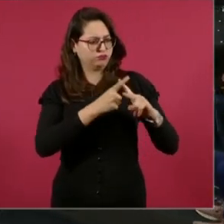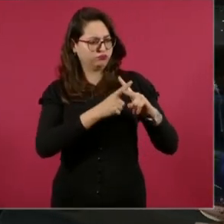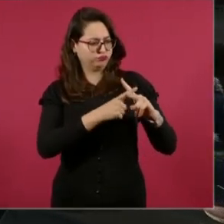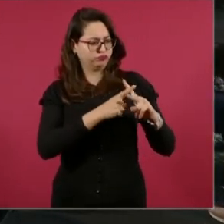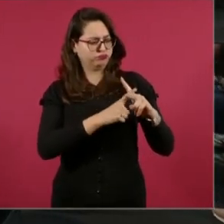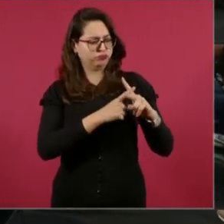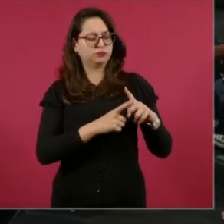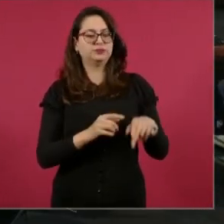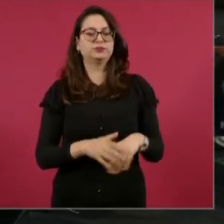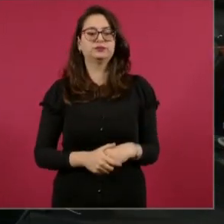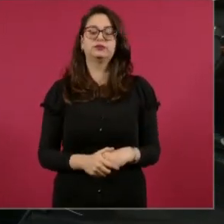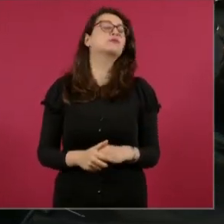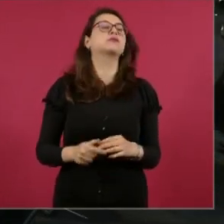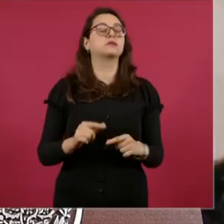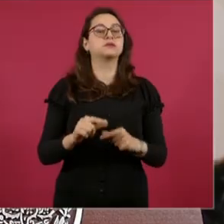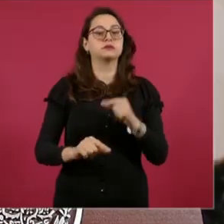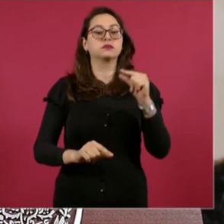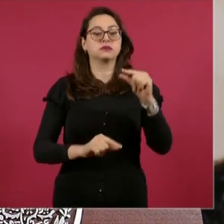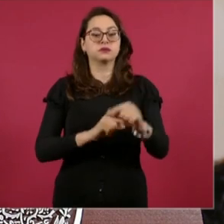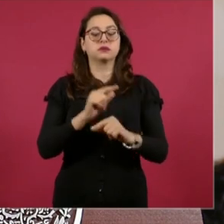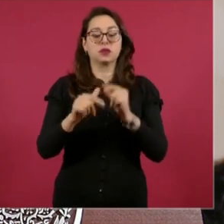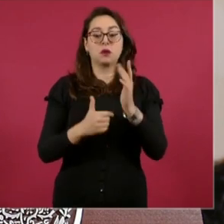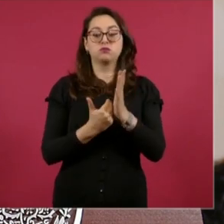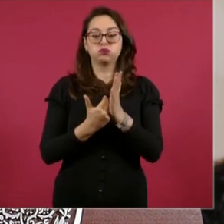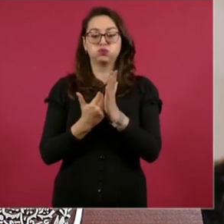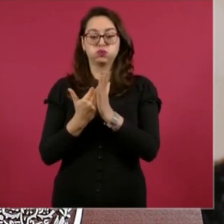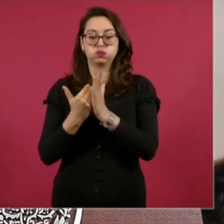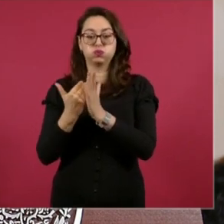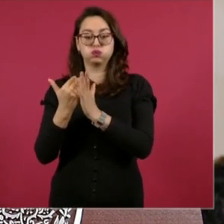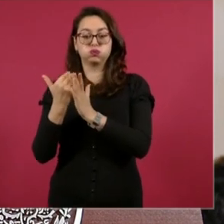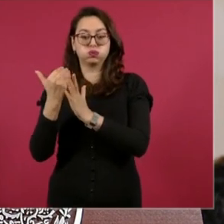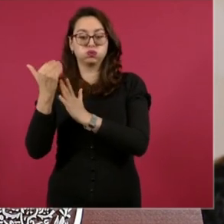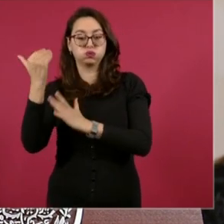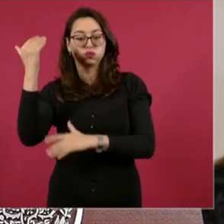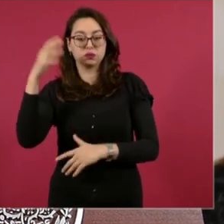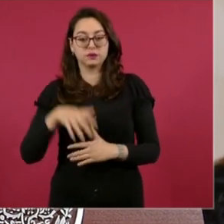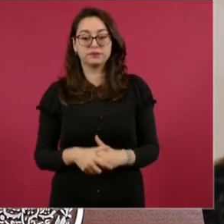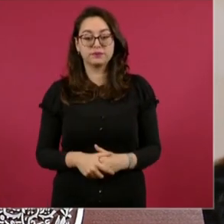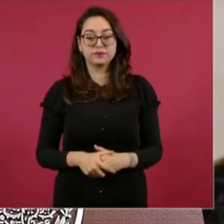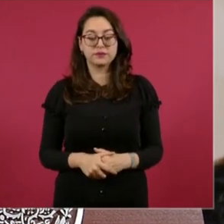de cómo ha ido creciendo la producción.